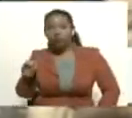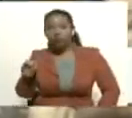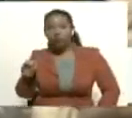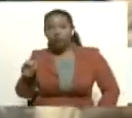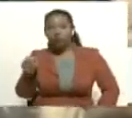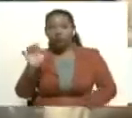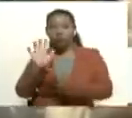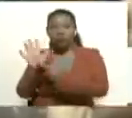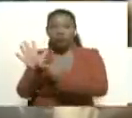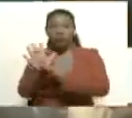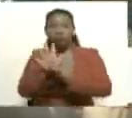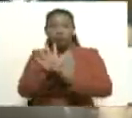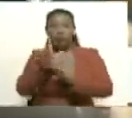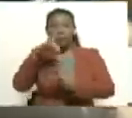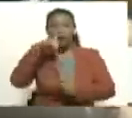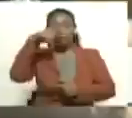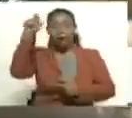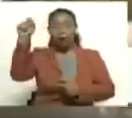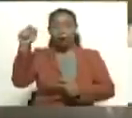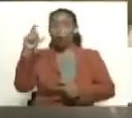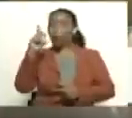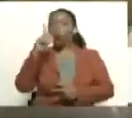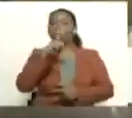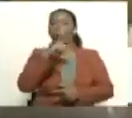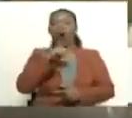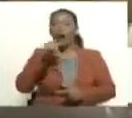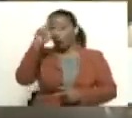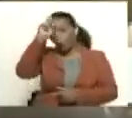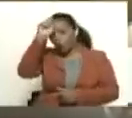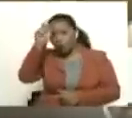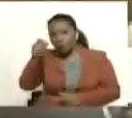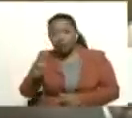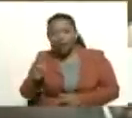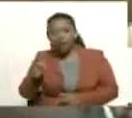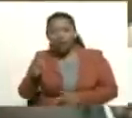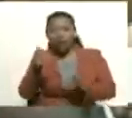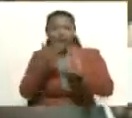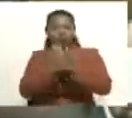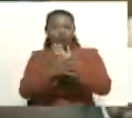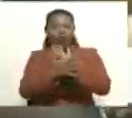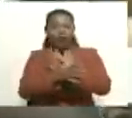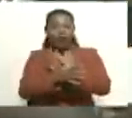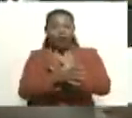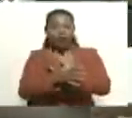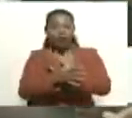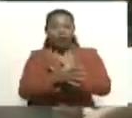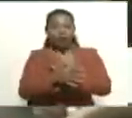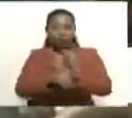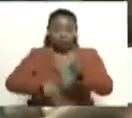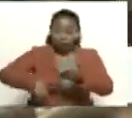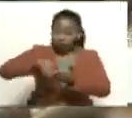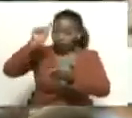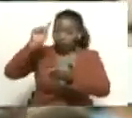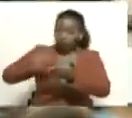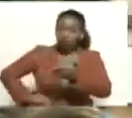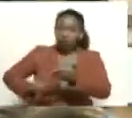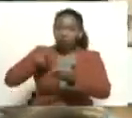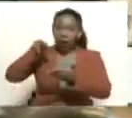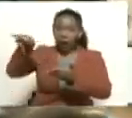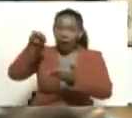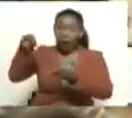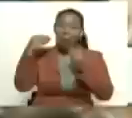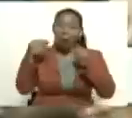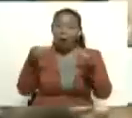de Nicolás Maduro, el petróleo era de los Estados Unidos. Lo expresan allí en el contrato que firmaron para